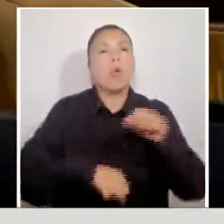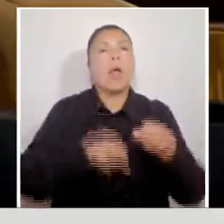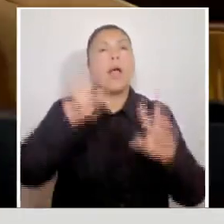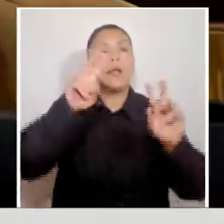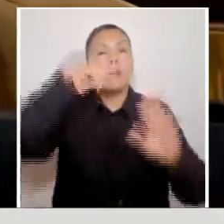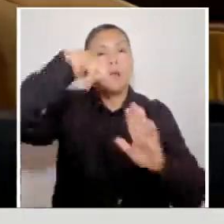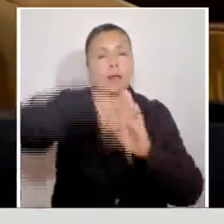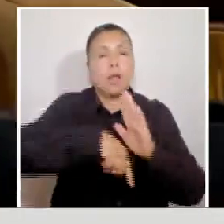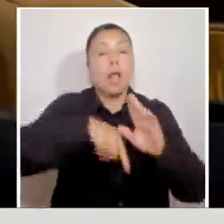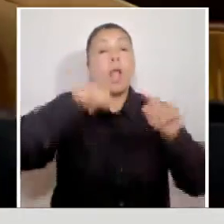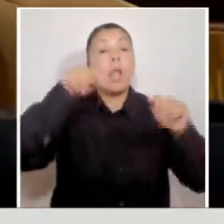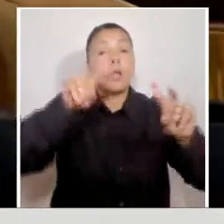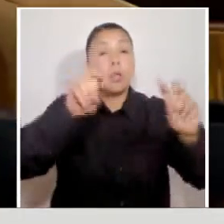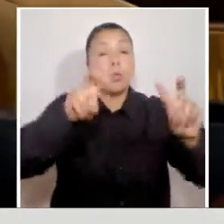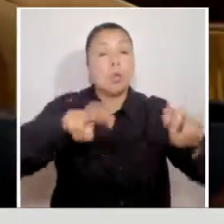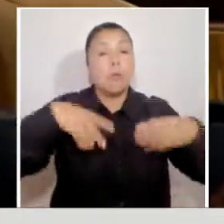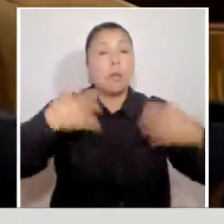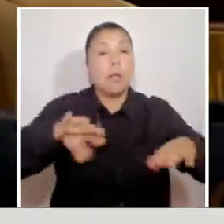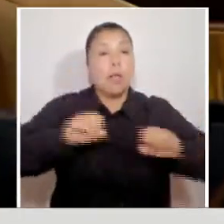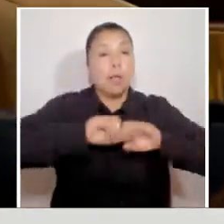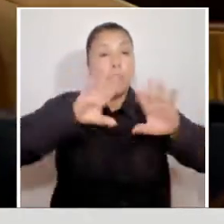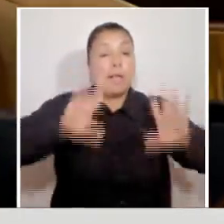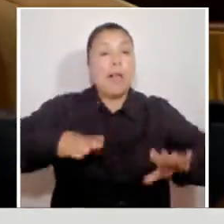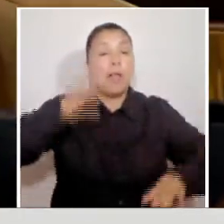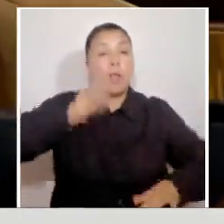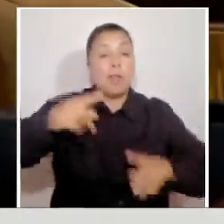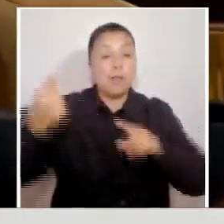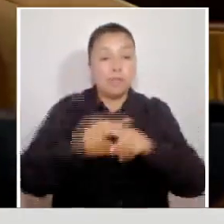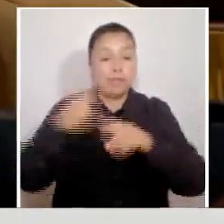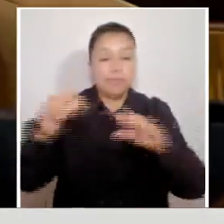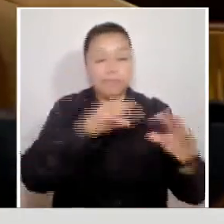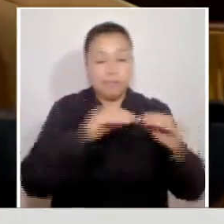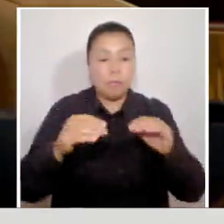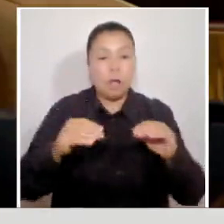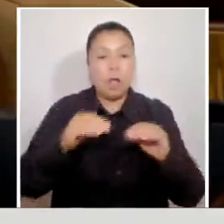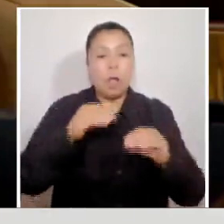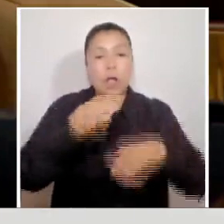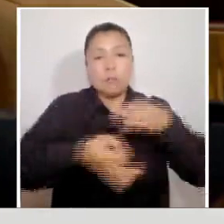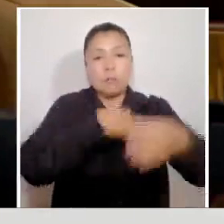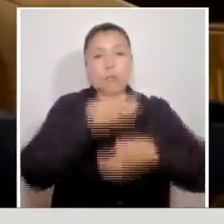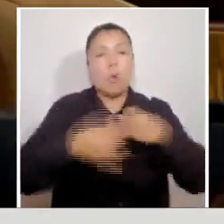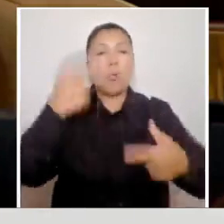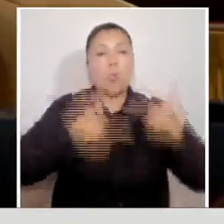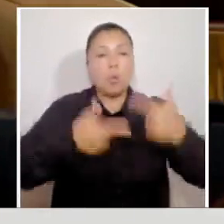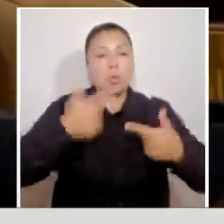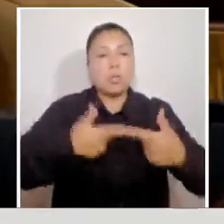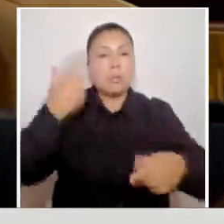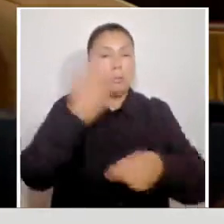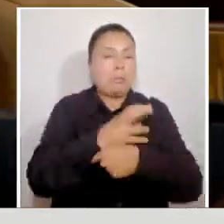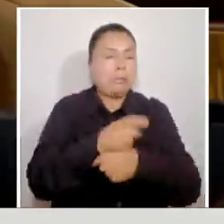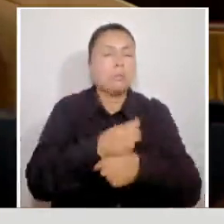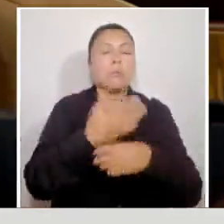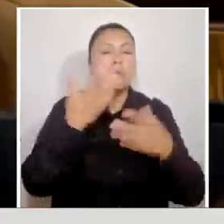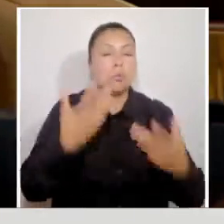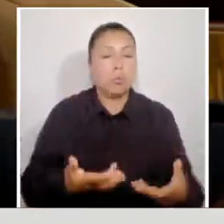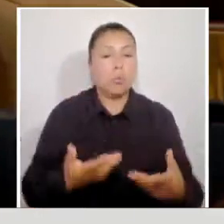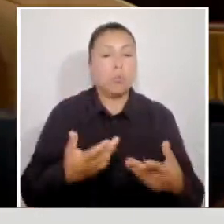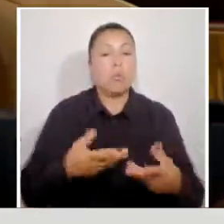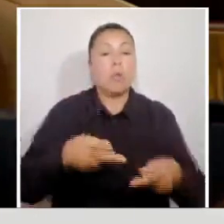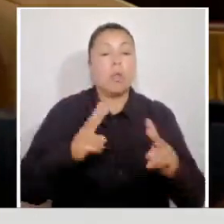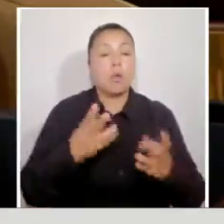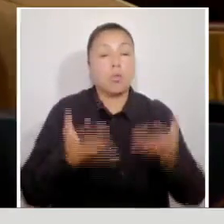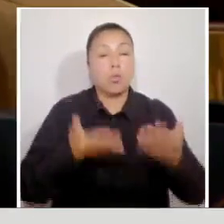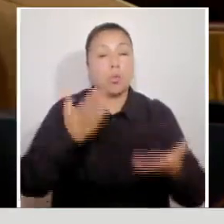es una materia que claramente debe ser debatida y discutida es un tema de política criminal que en el derecho Comparado y la legislación